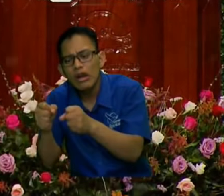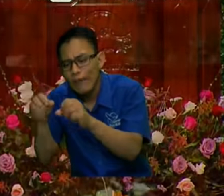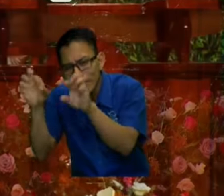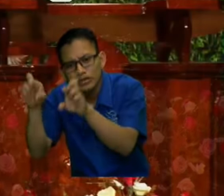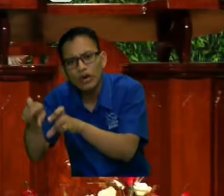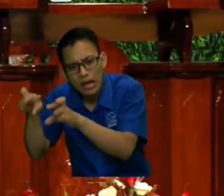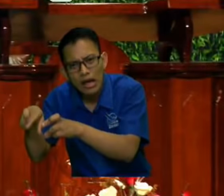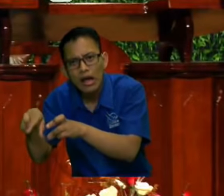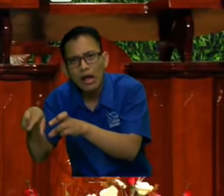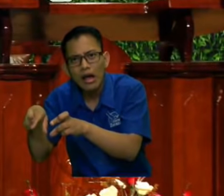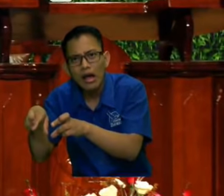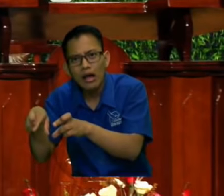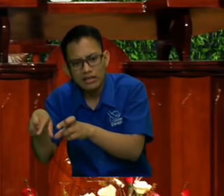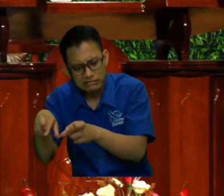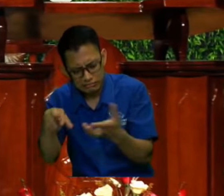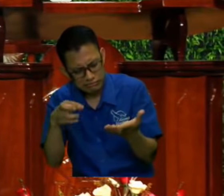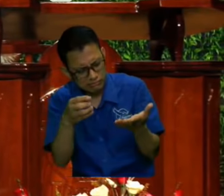hizo?